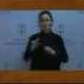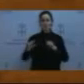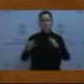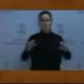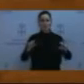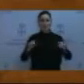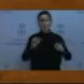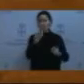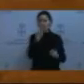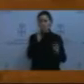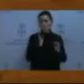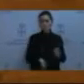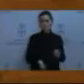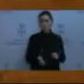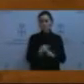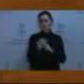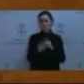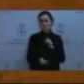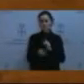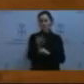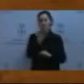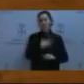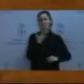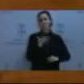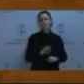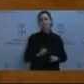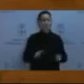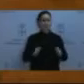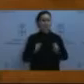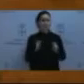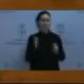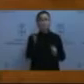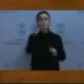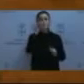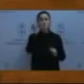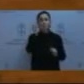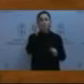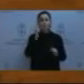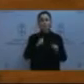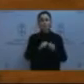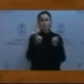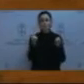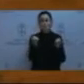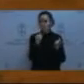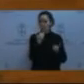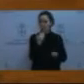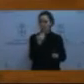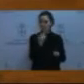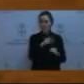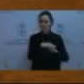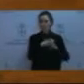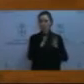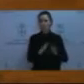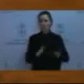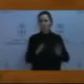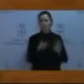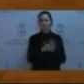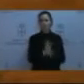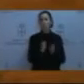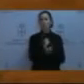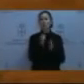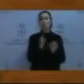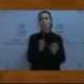y en caso de situaciones que nos puede ocurrir a cualquier mujer, una separación, esto también podría ser una